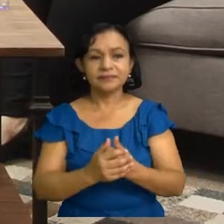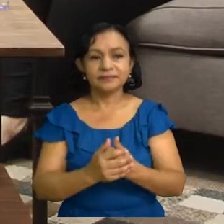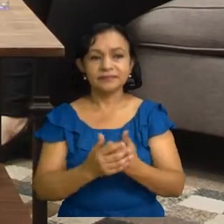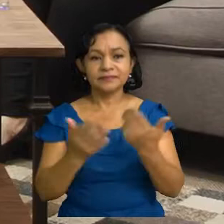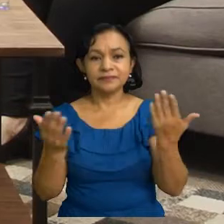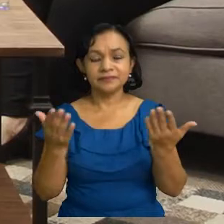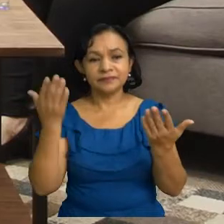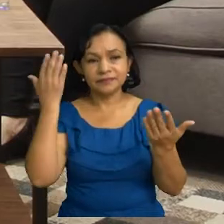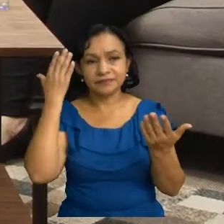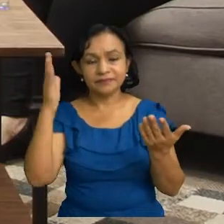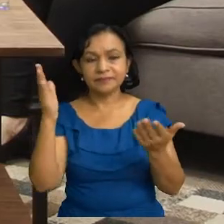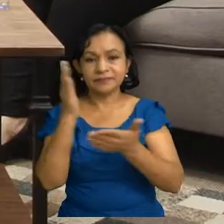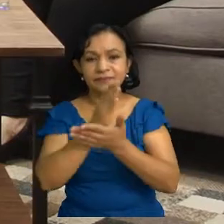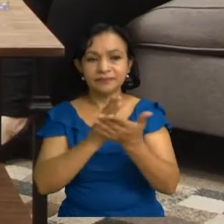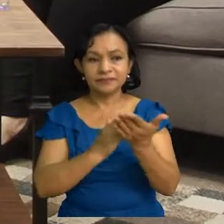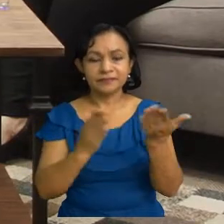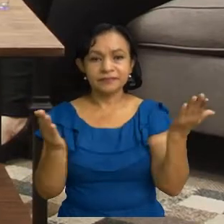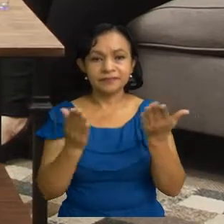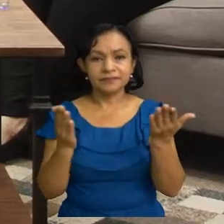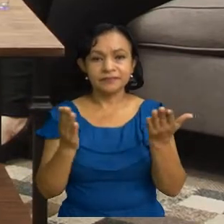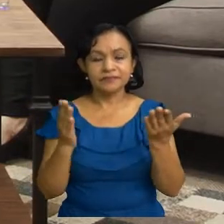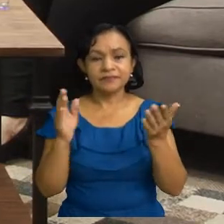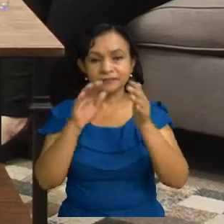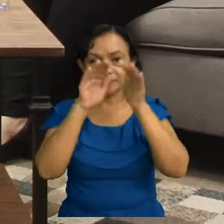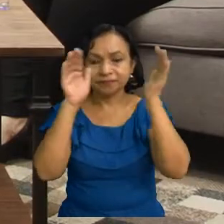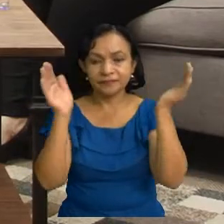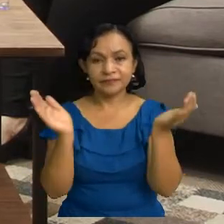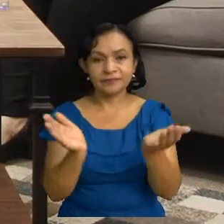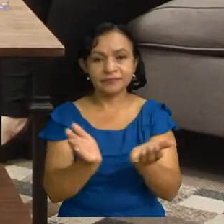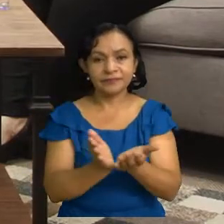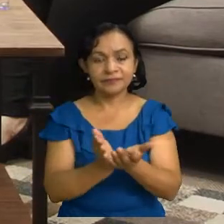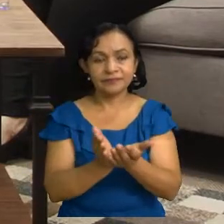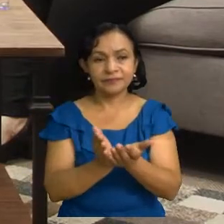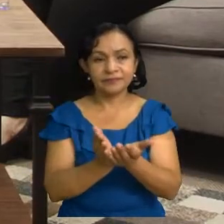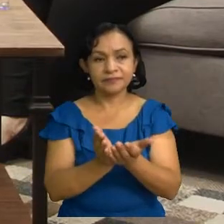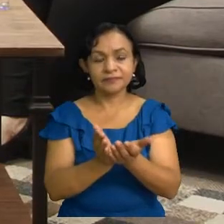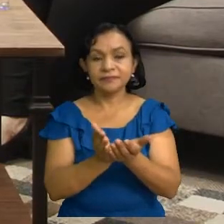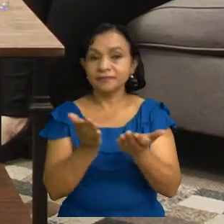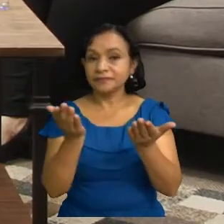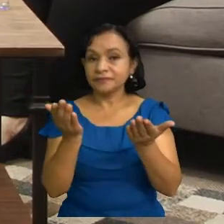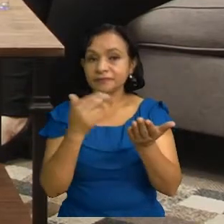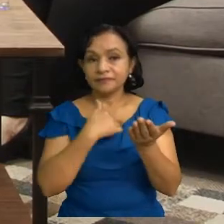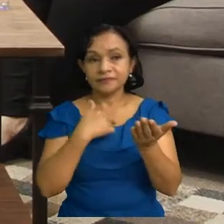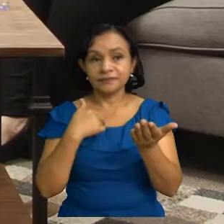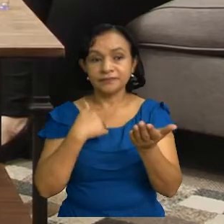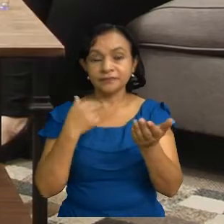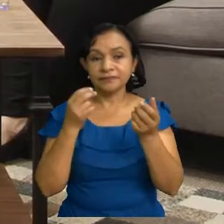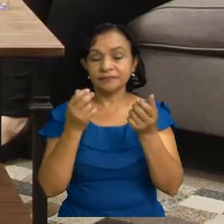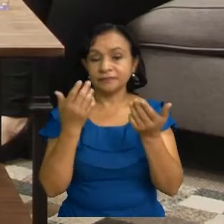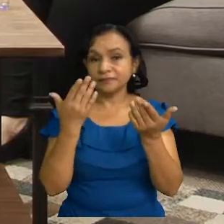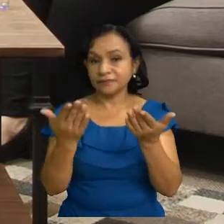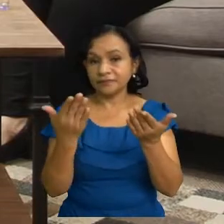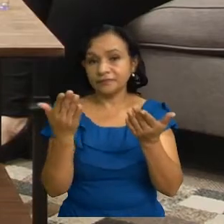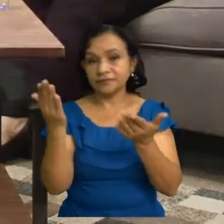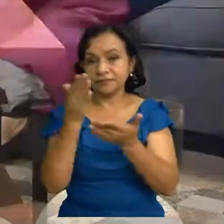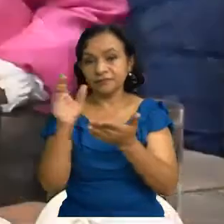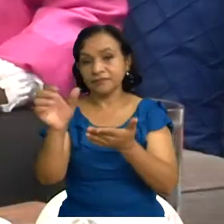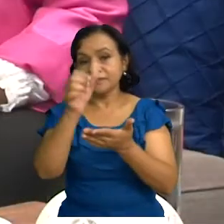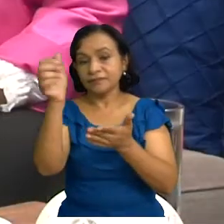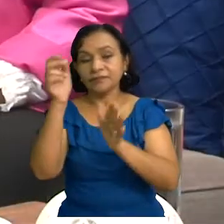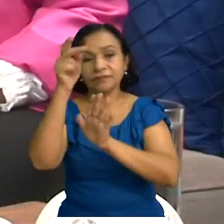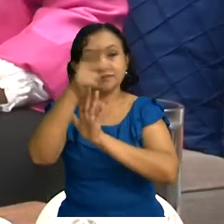de repente pues pasan cosas a nivel global es que nos vulneran o nos pone una suerte de desventaja frente a otras naciones